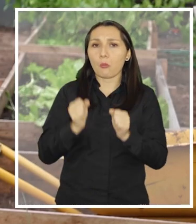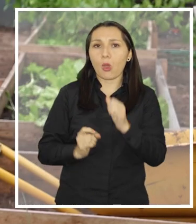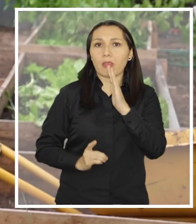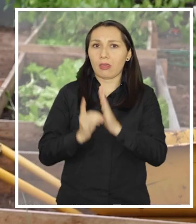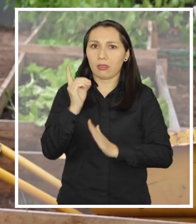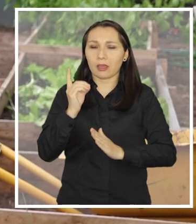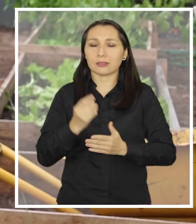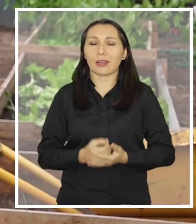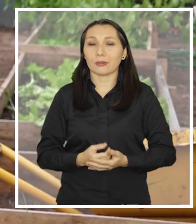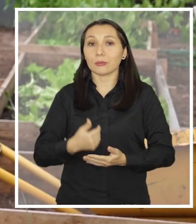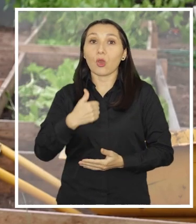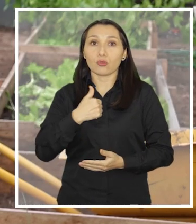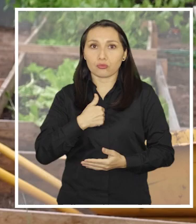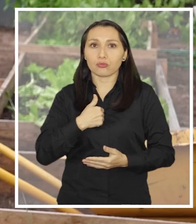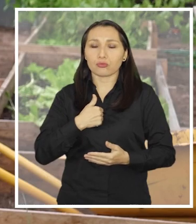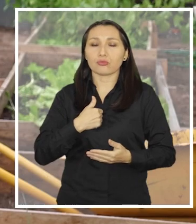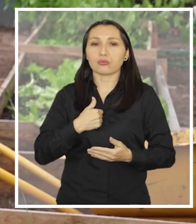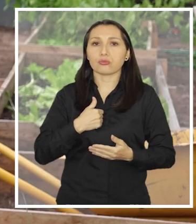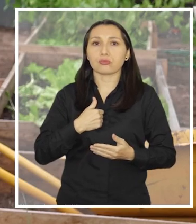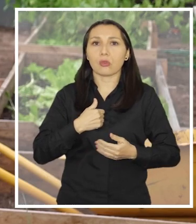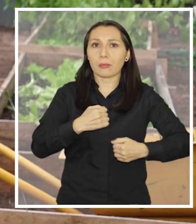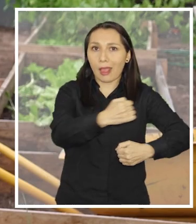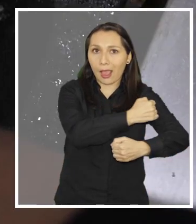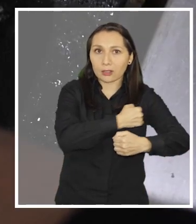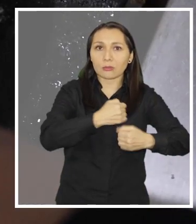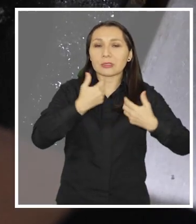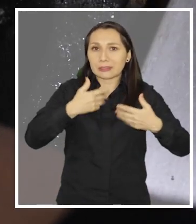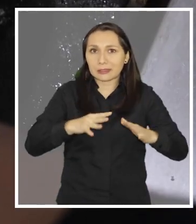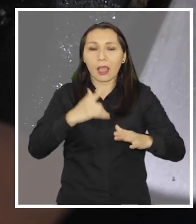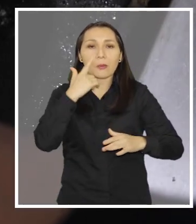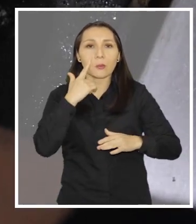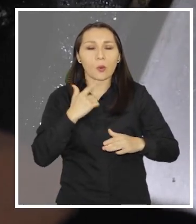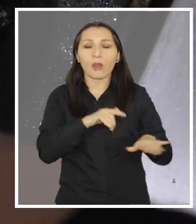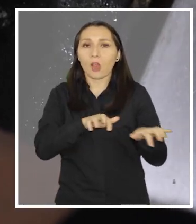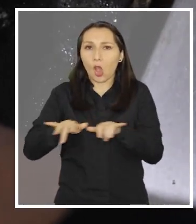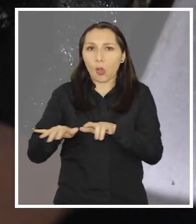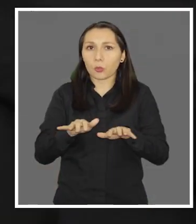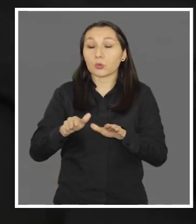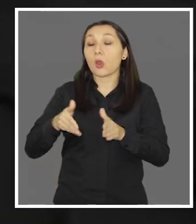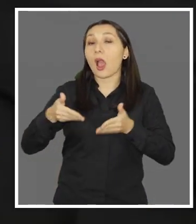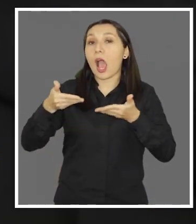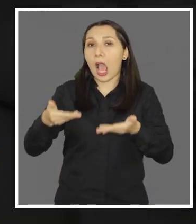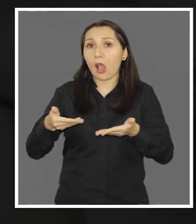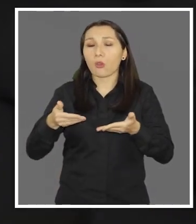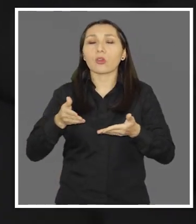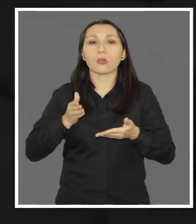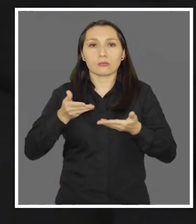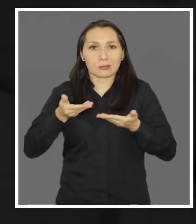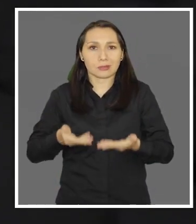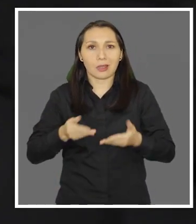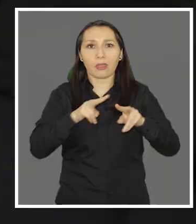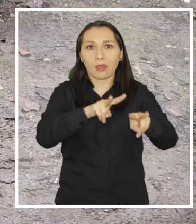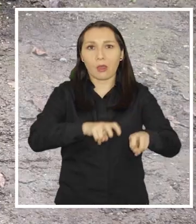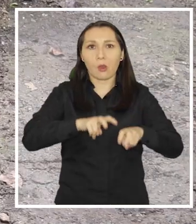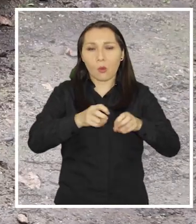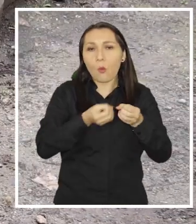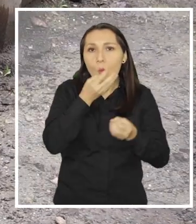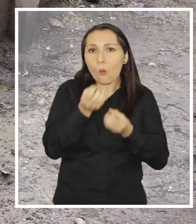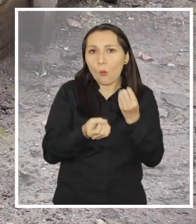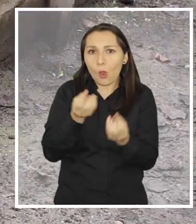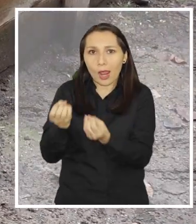que pueden llegar a desarrollar. Yo he pasado por gastronomía, por computación y ahora actualmente estoy en